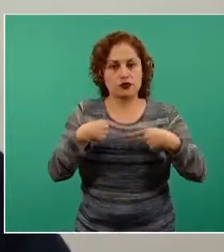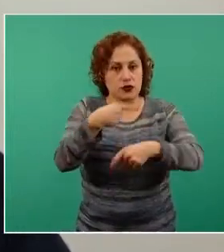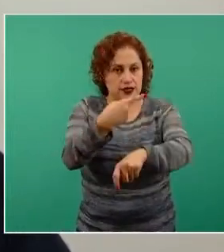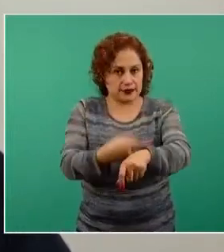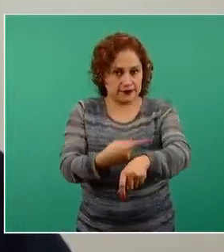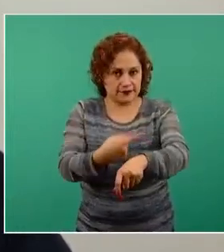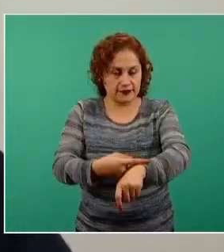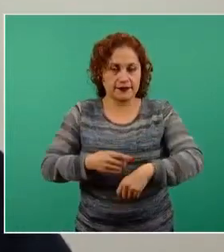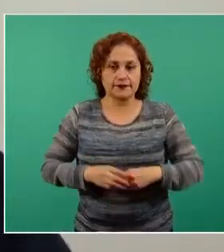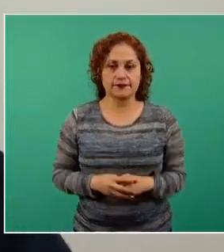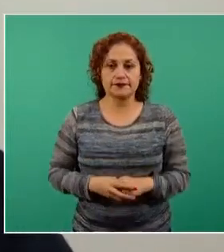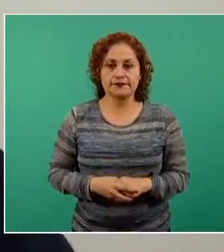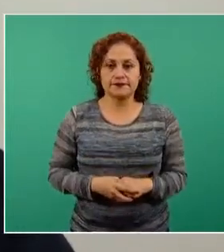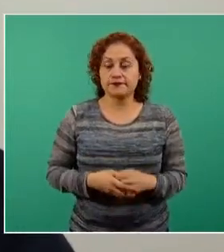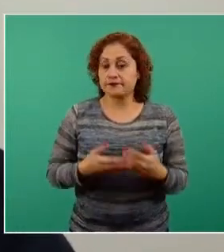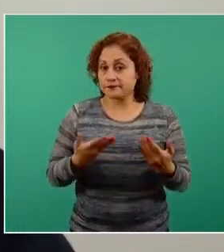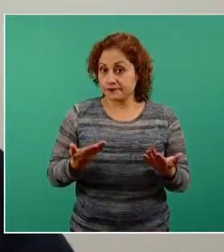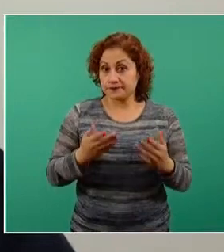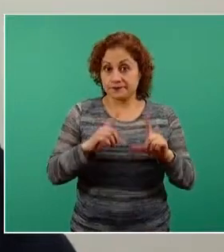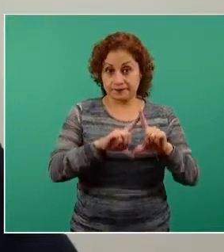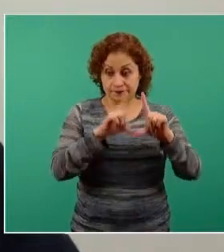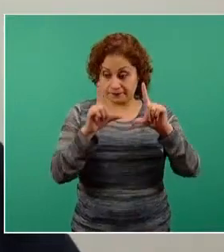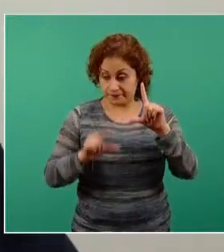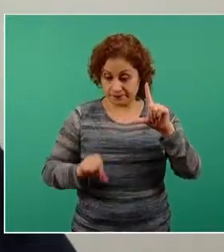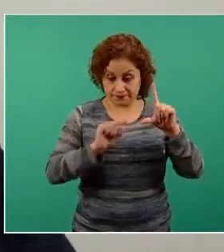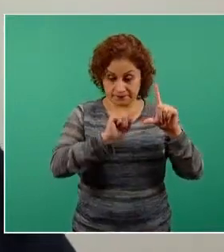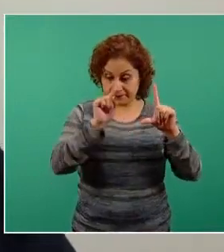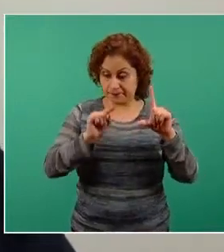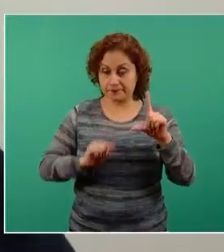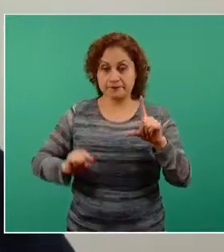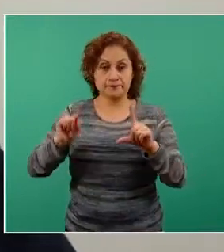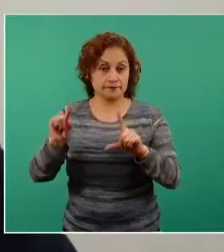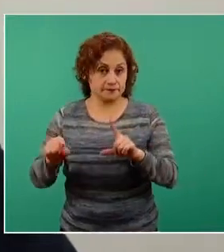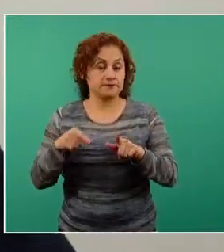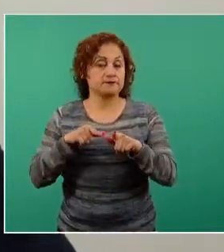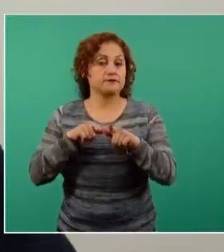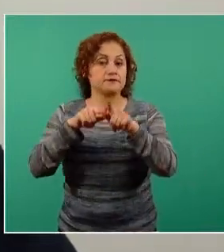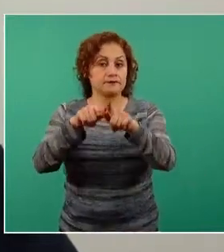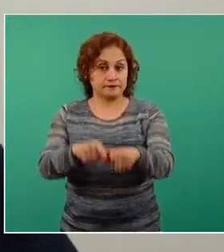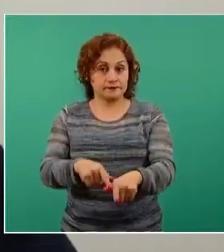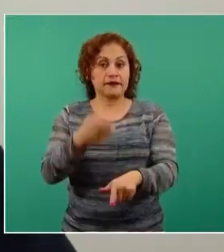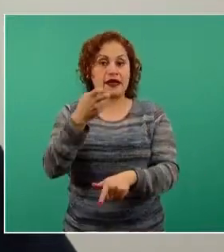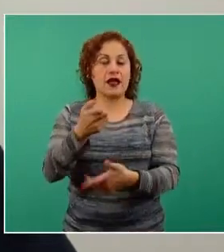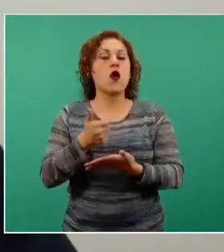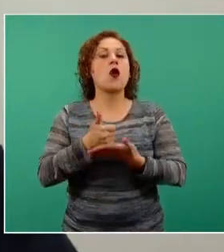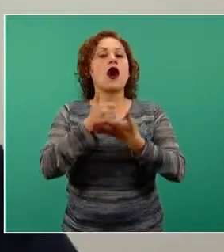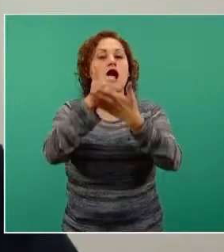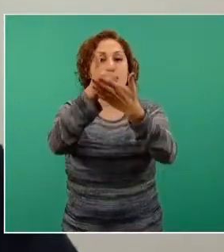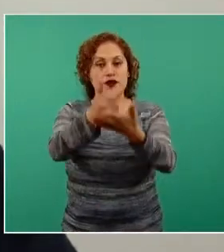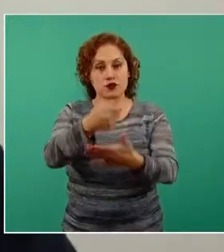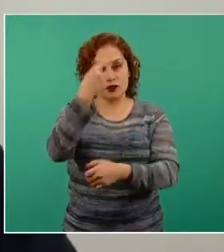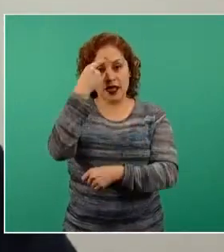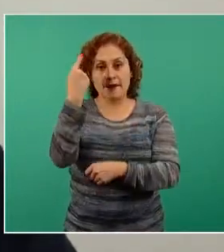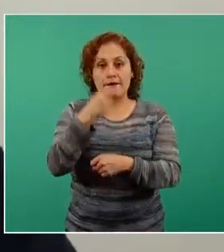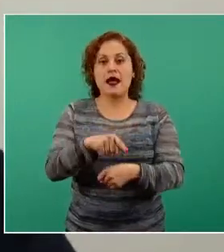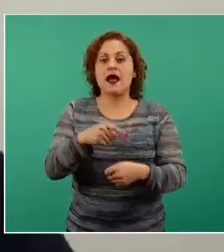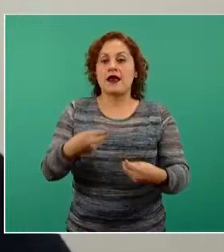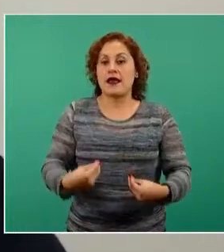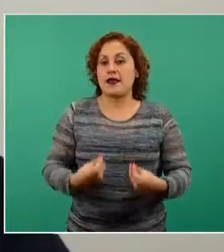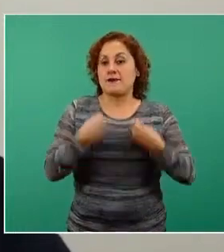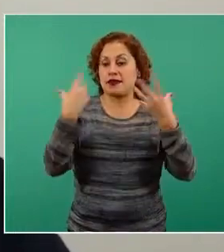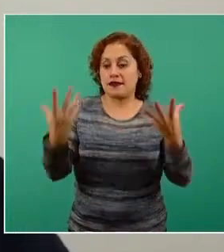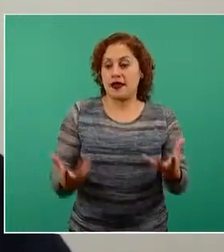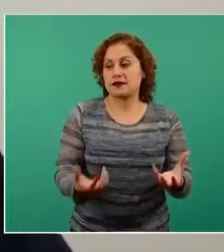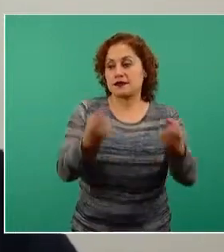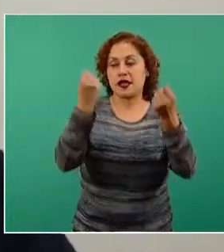la salud de la población y entonces de esa manera también contribuir a disminuir la mortalidad y la letalidad,